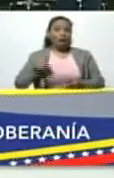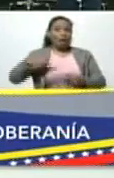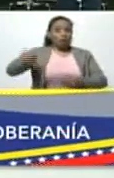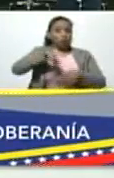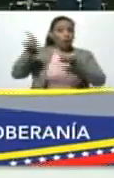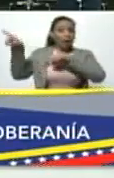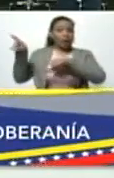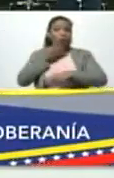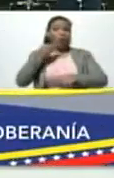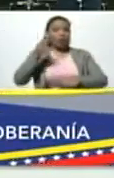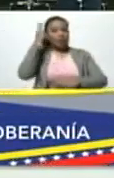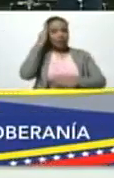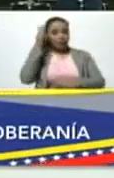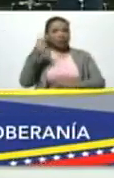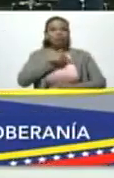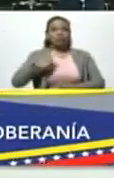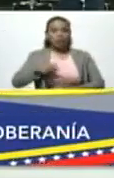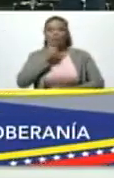chino, hablan inglés.